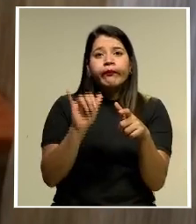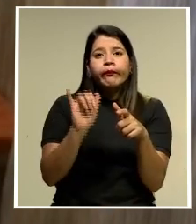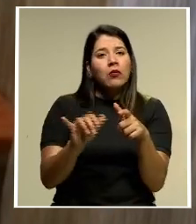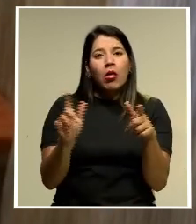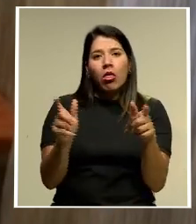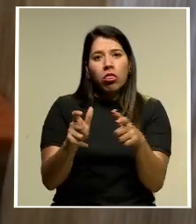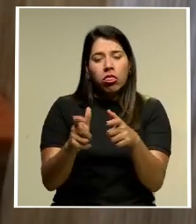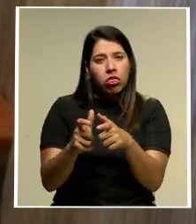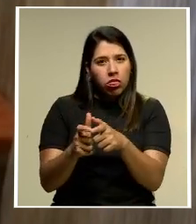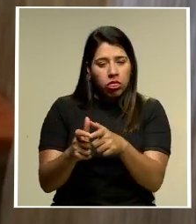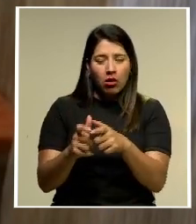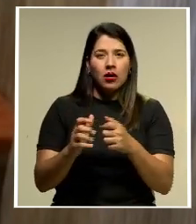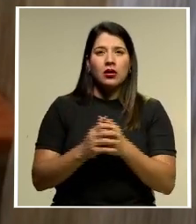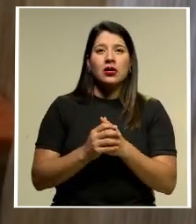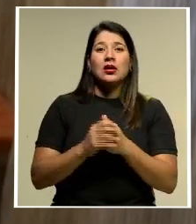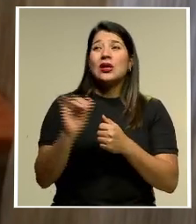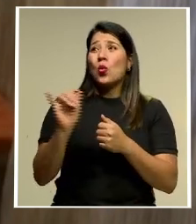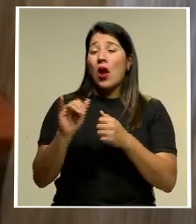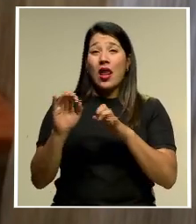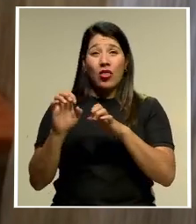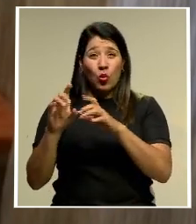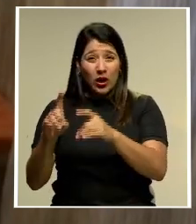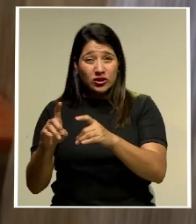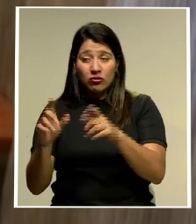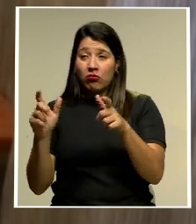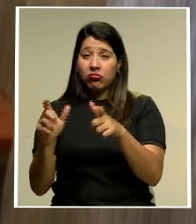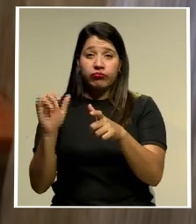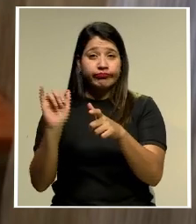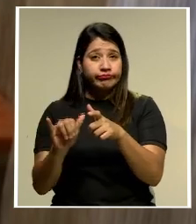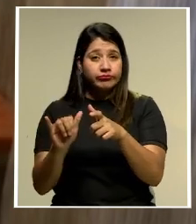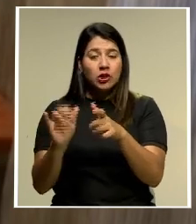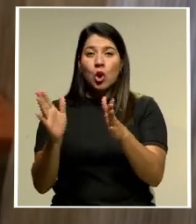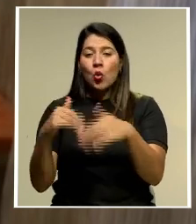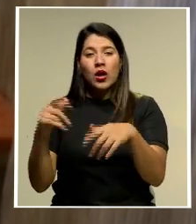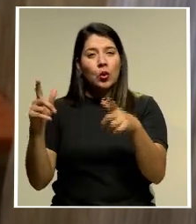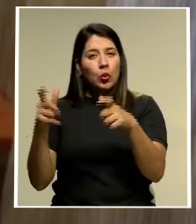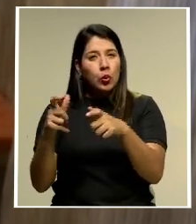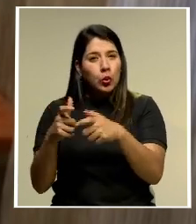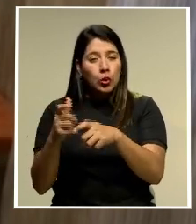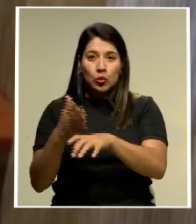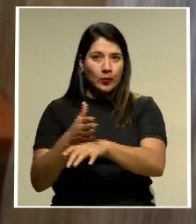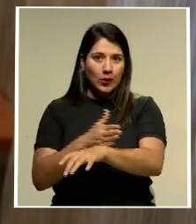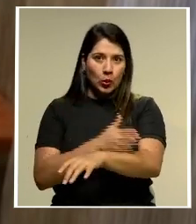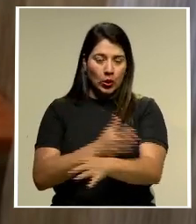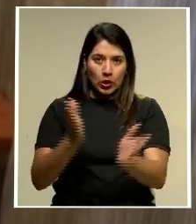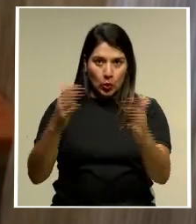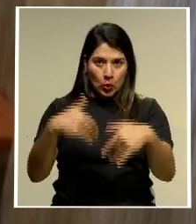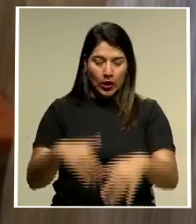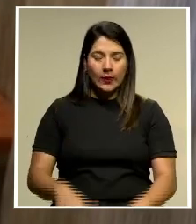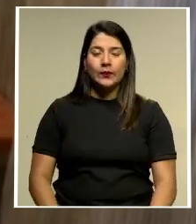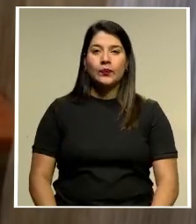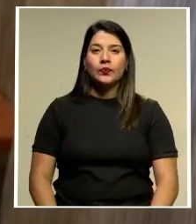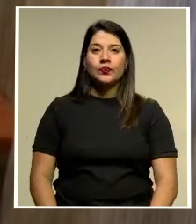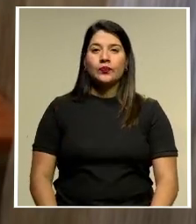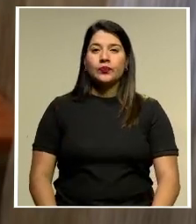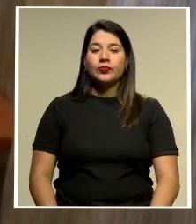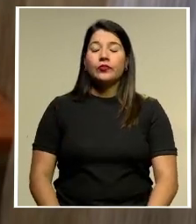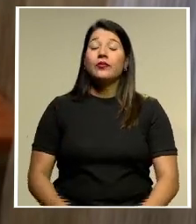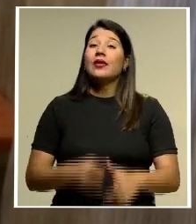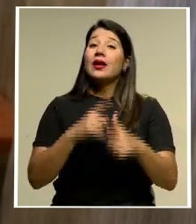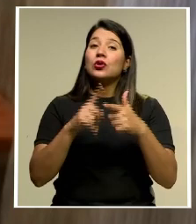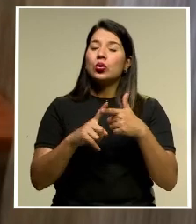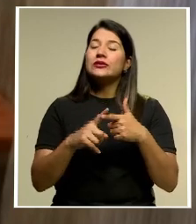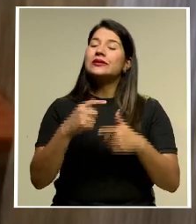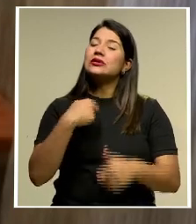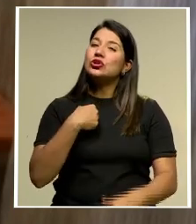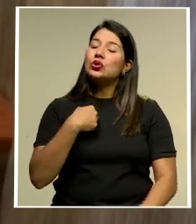tuvimos reversiones muy claras en el ámbito político e institucional en varios de los países centroamericanos. Entonces,